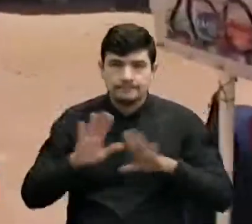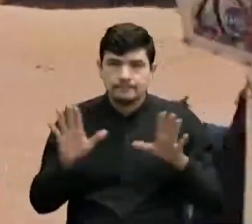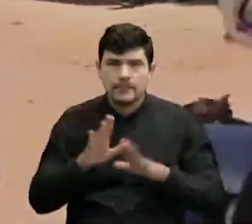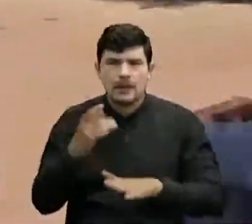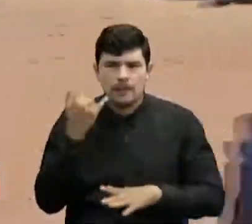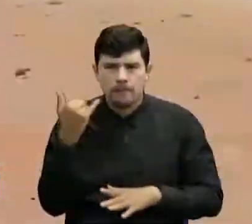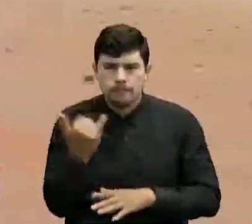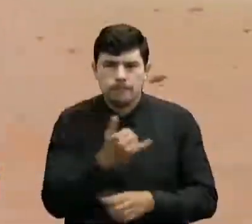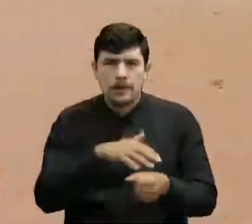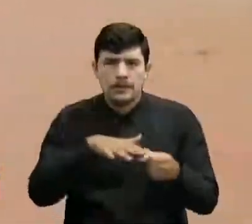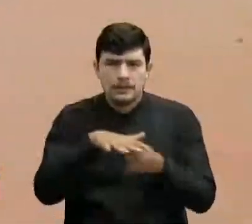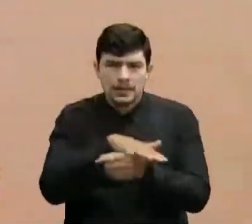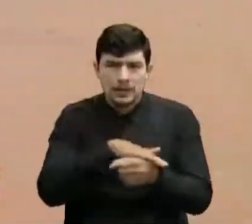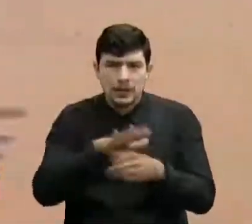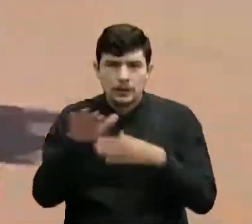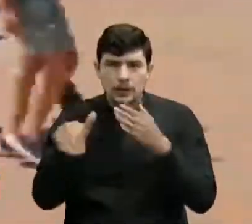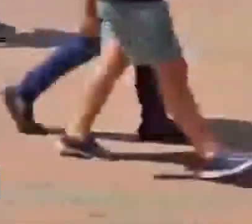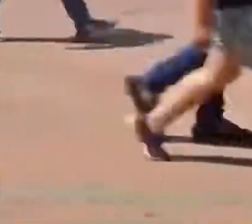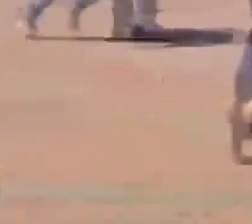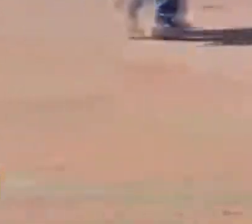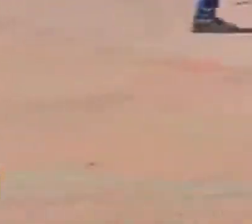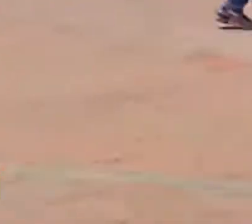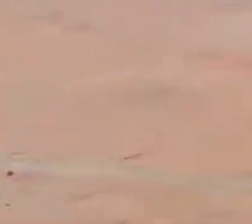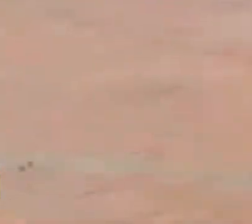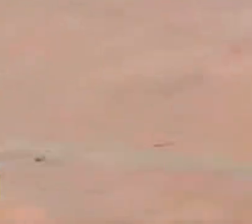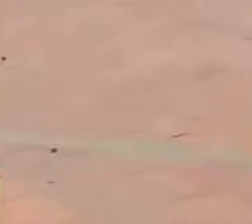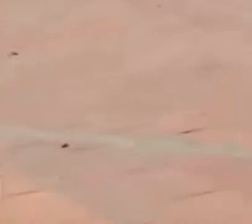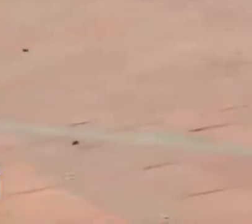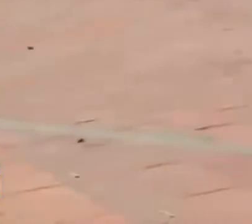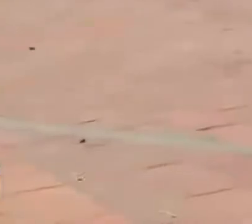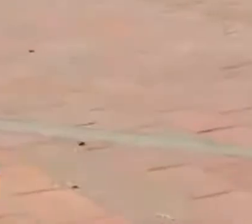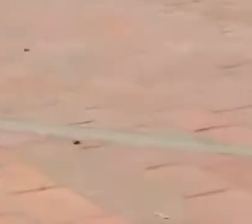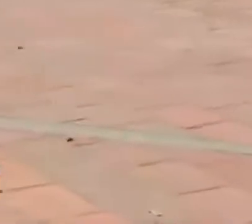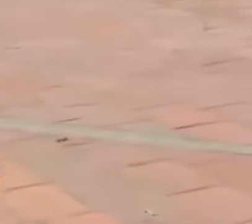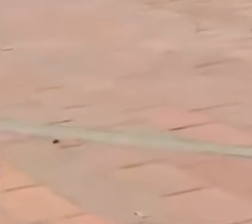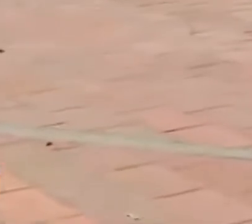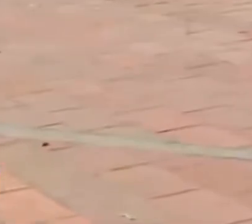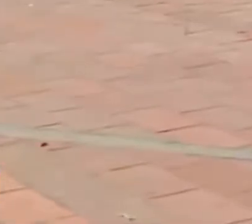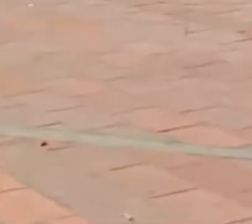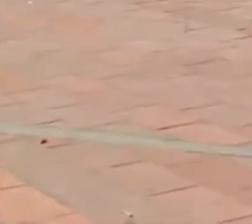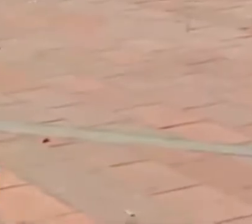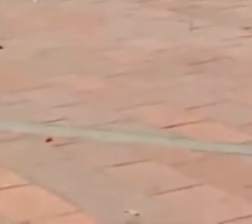sido entonces toda la información desde el municipio de Ocaña. Tatiana García para Oriente Noticias, estamos informando.